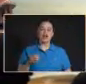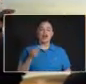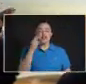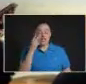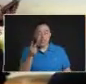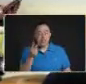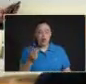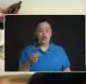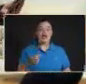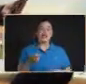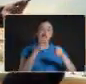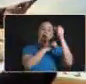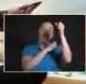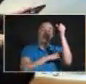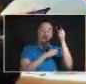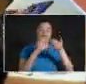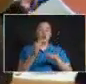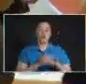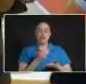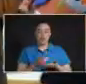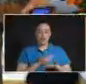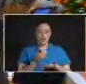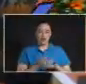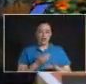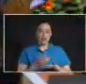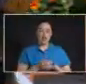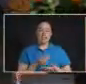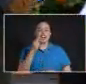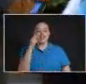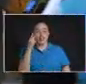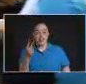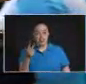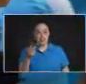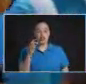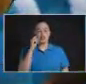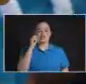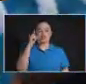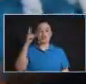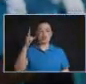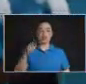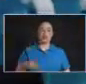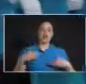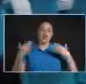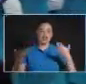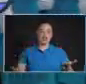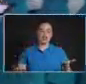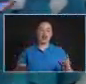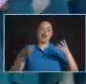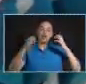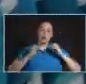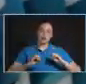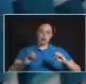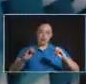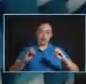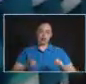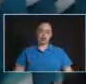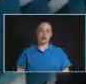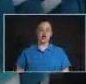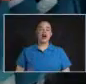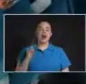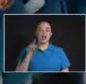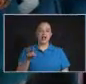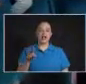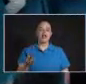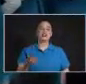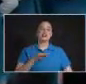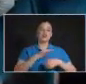la ofrenda, pero que por sobre todo eso había visto que el Señor le daba la oportunidad a él y a